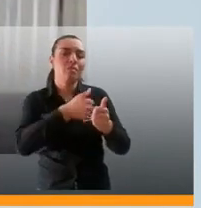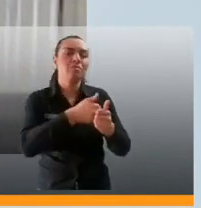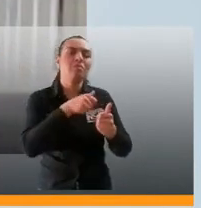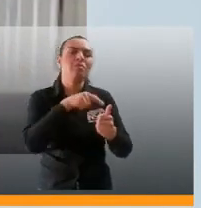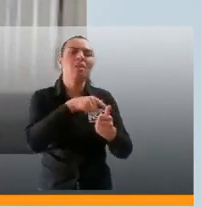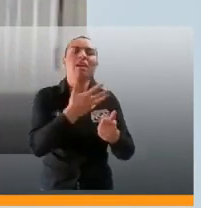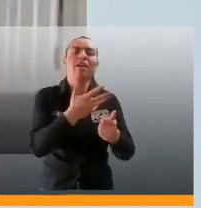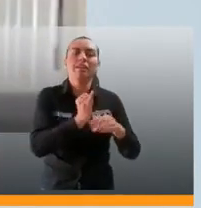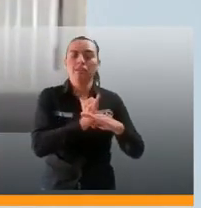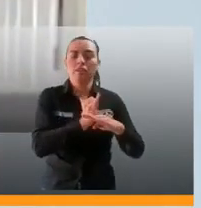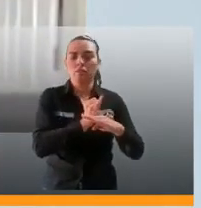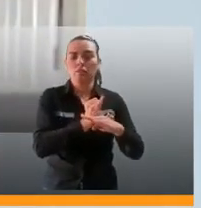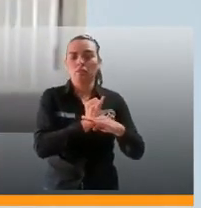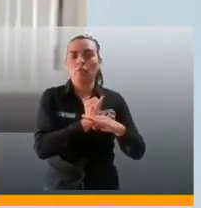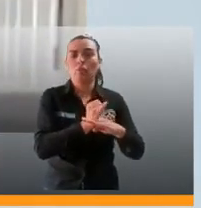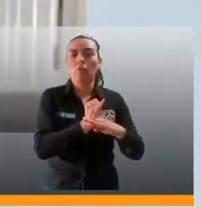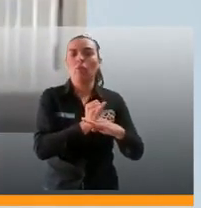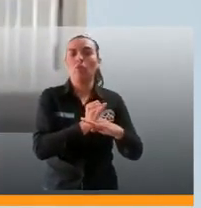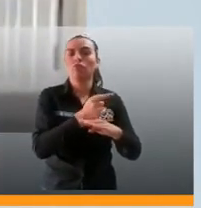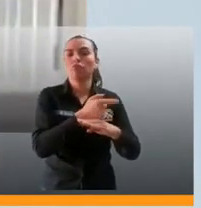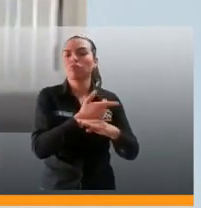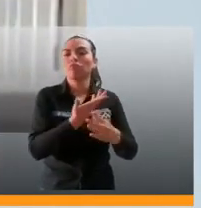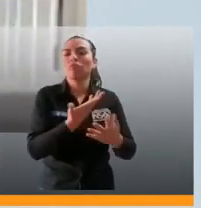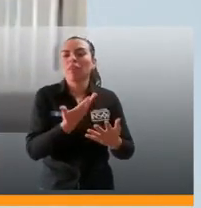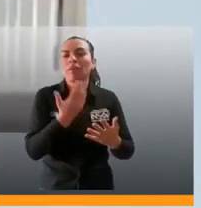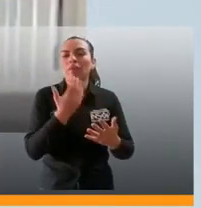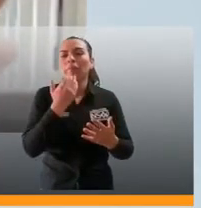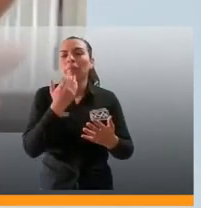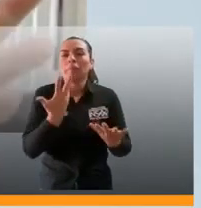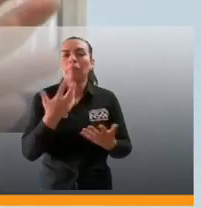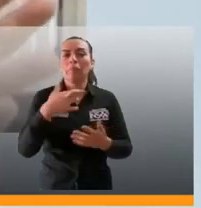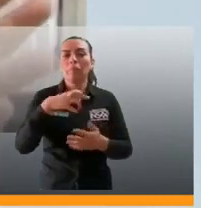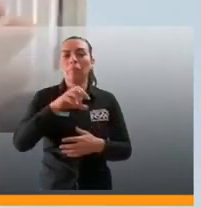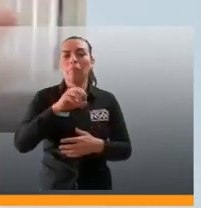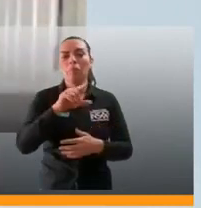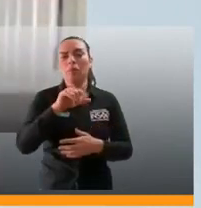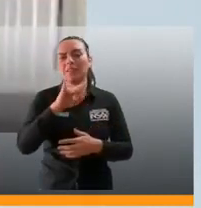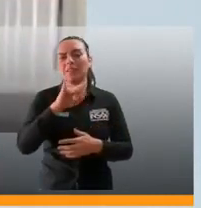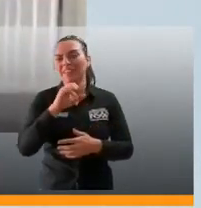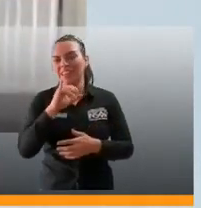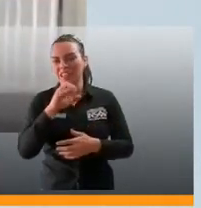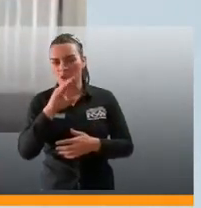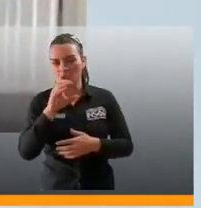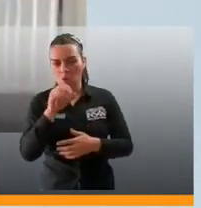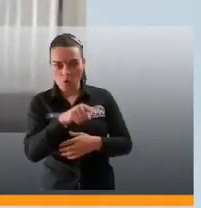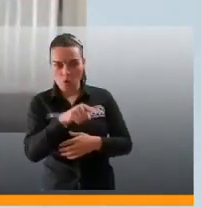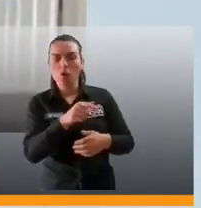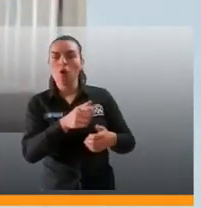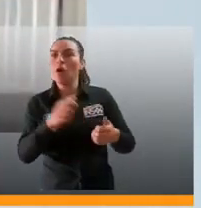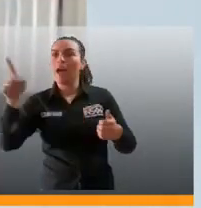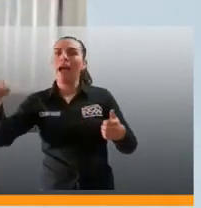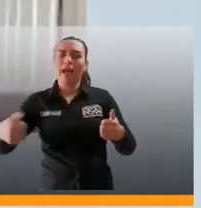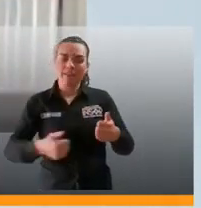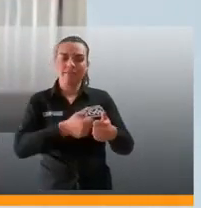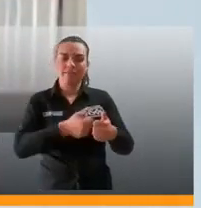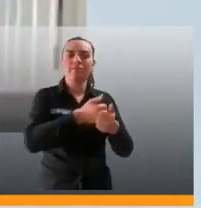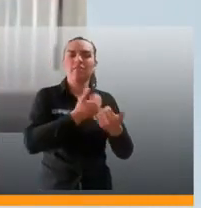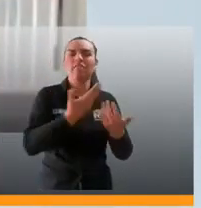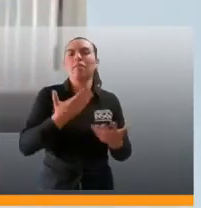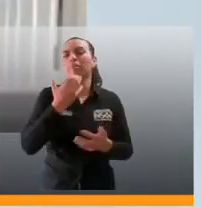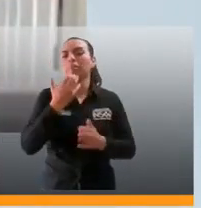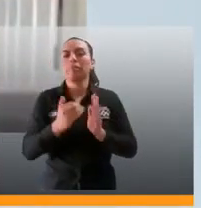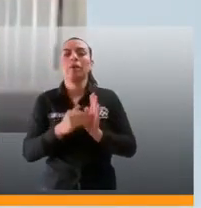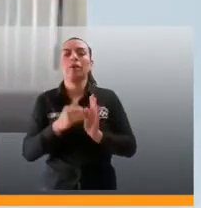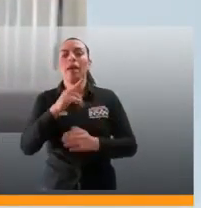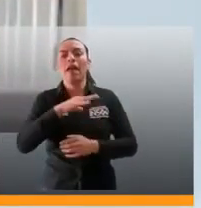La institución que yo represento es el Politécnico Gran Colombiano y nosotros acompañamos a instituciones en Cali, en Barranquilla,